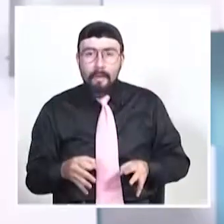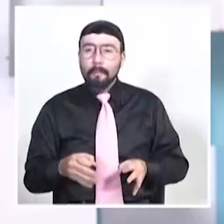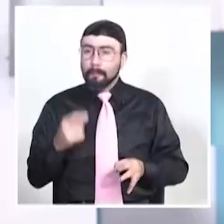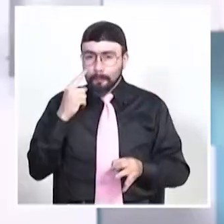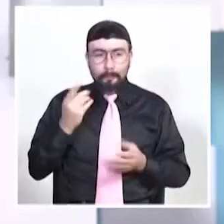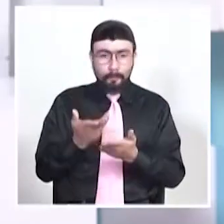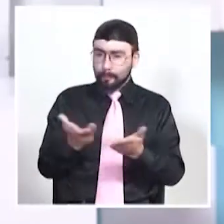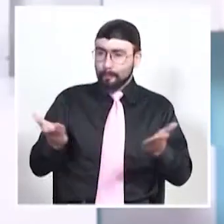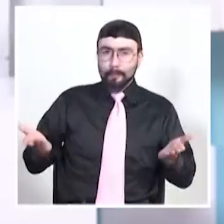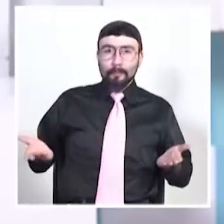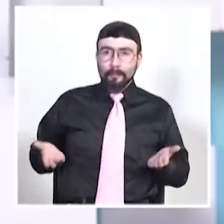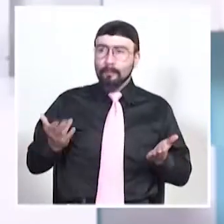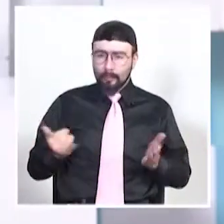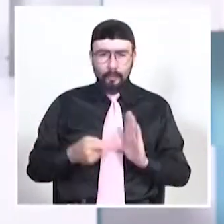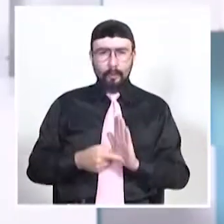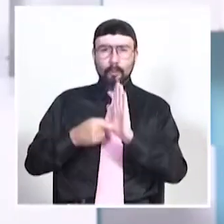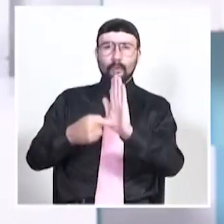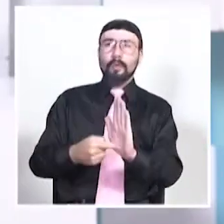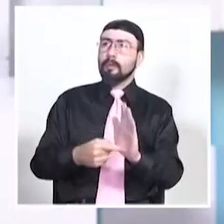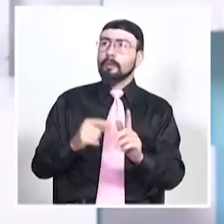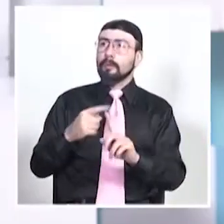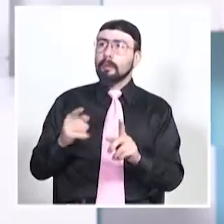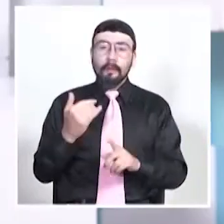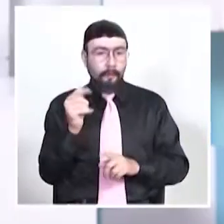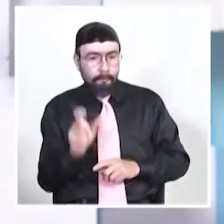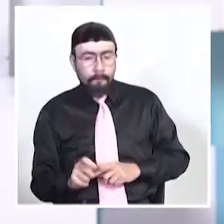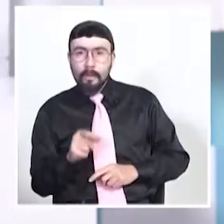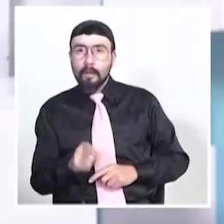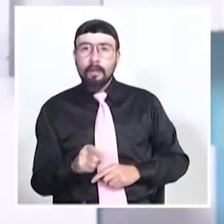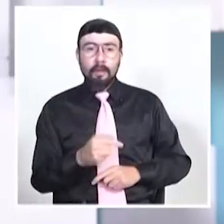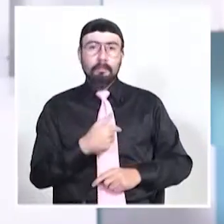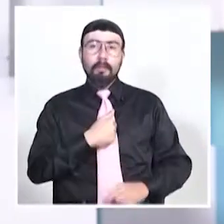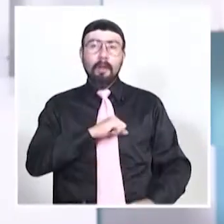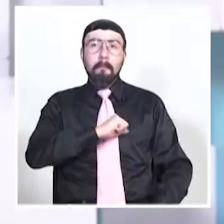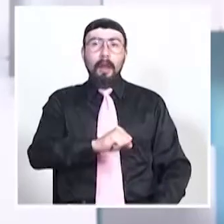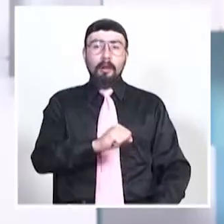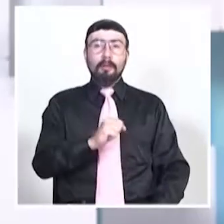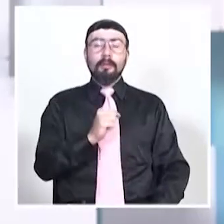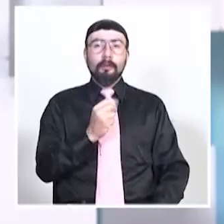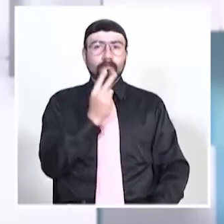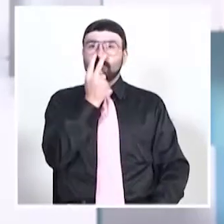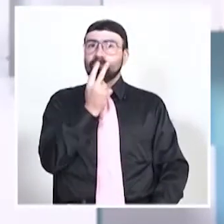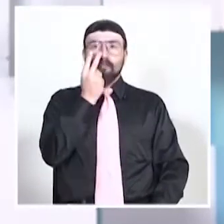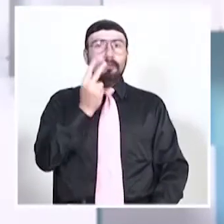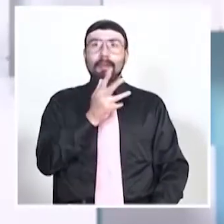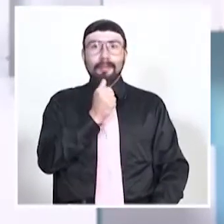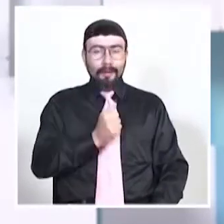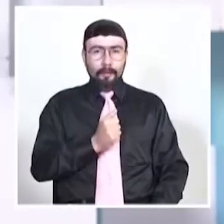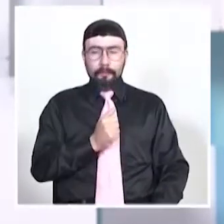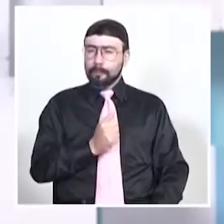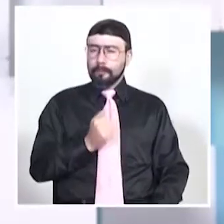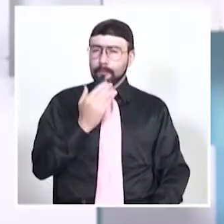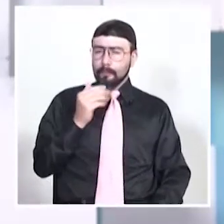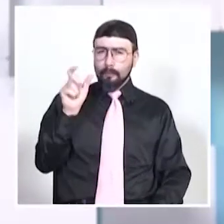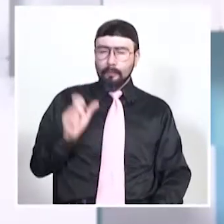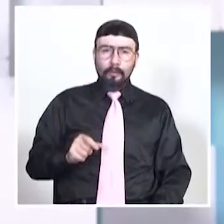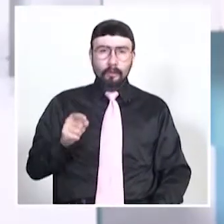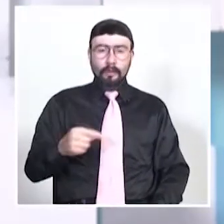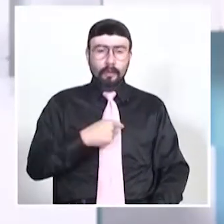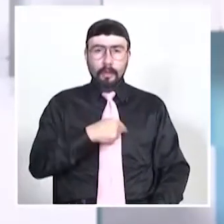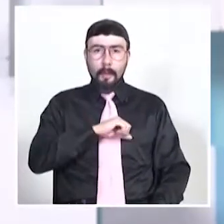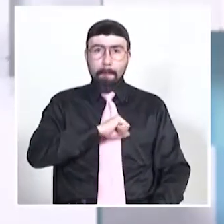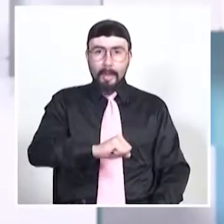está dada de lo que es un paciente en paro cardiorrespiratorio. Cuando un paciente entra en paro